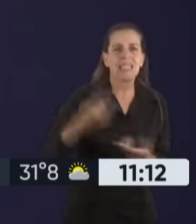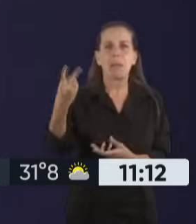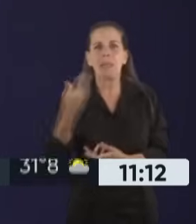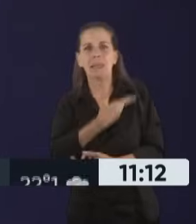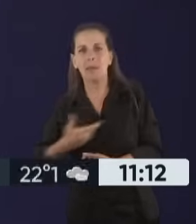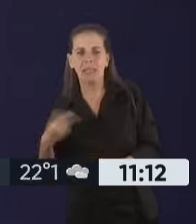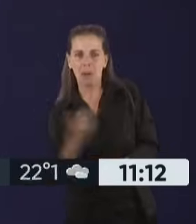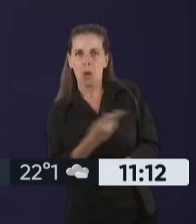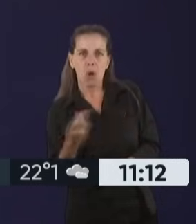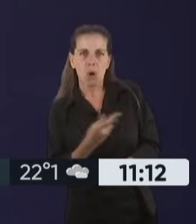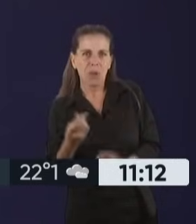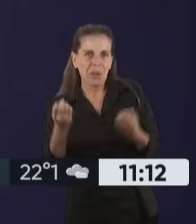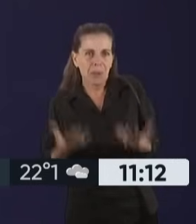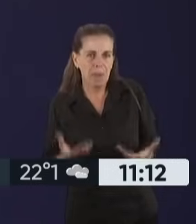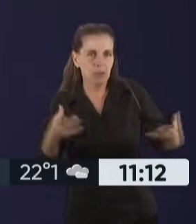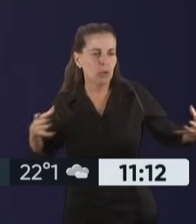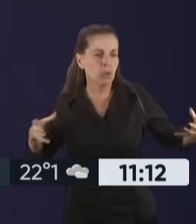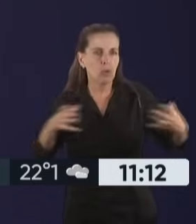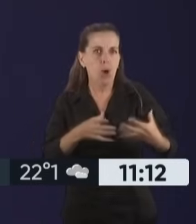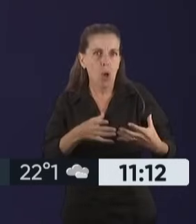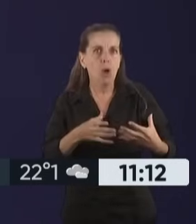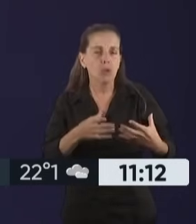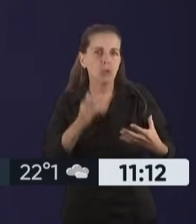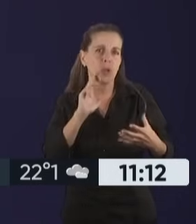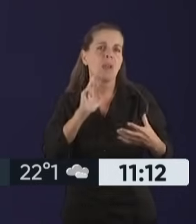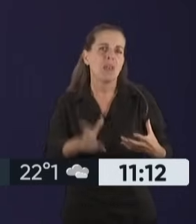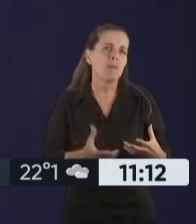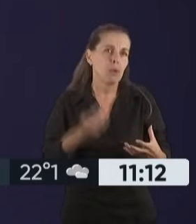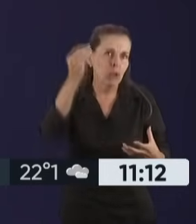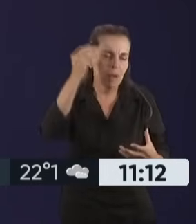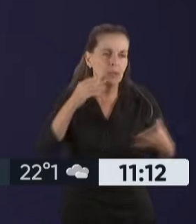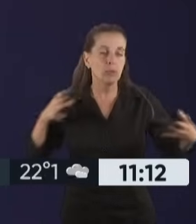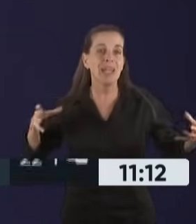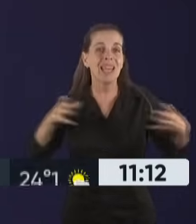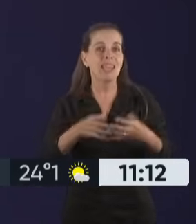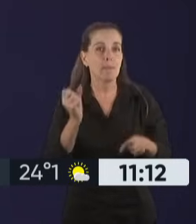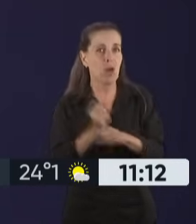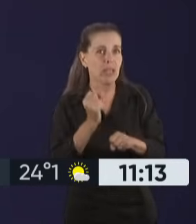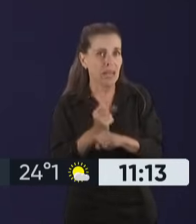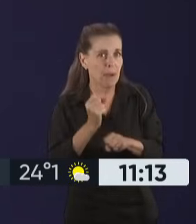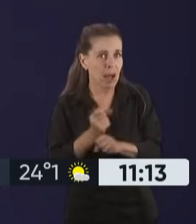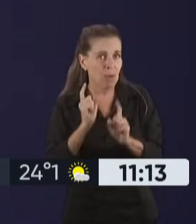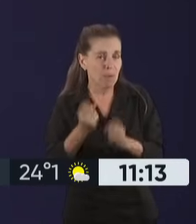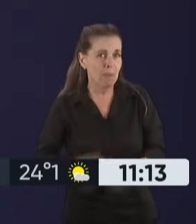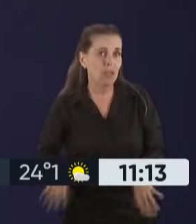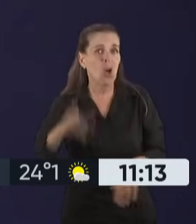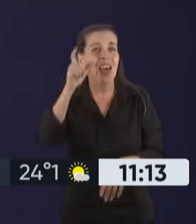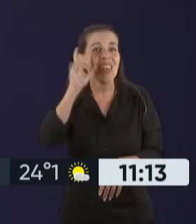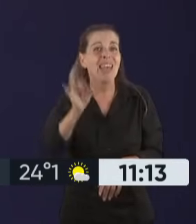contrario, somos todos, lo he dicho en más de una oportunidad, un gran equipo de trabajo desde el 10 de diciembre